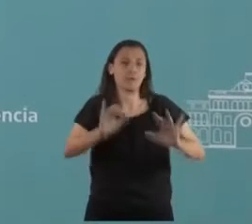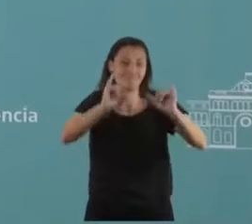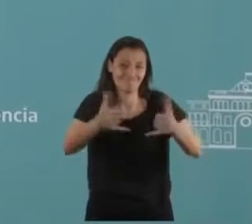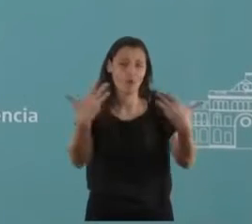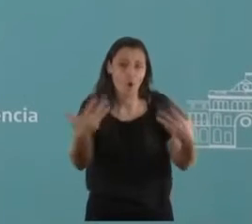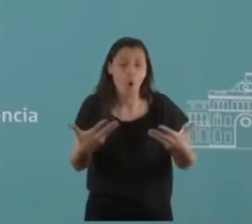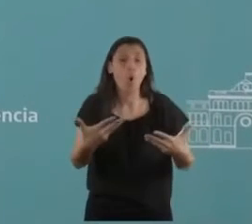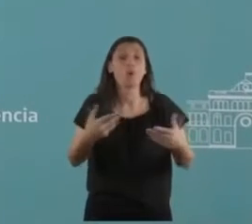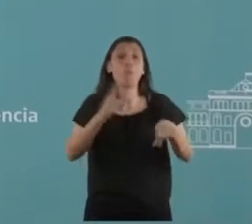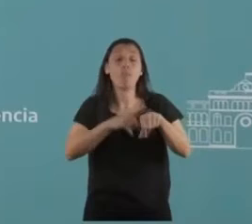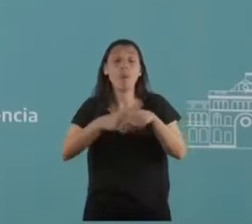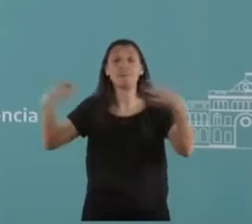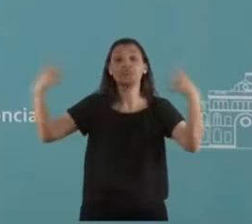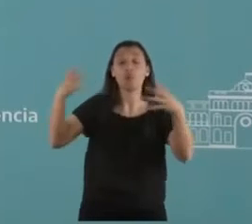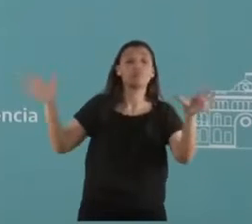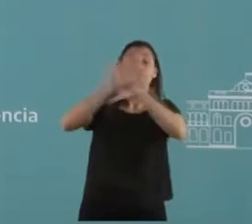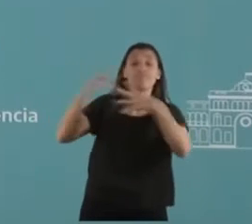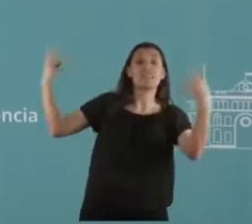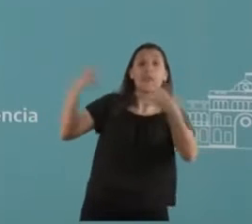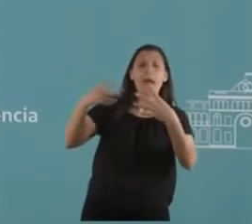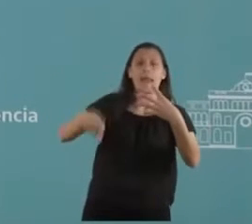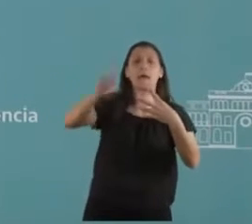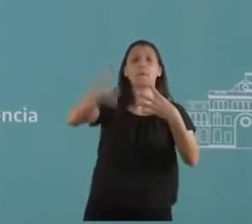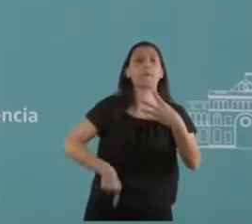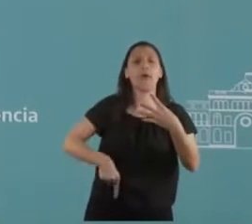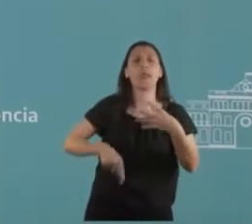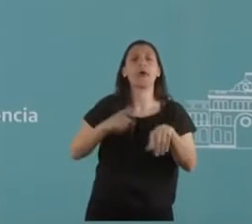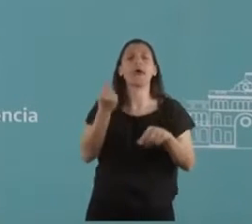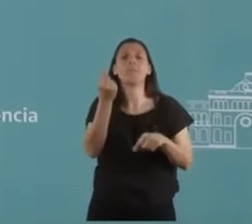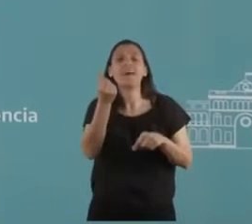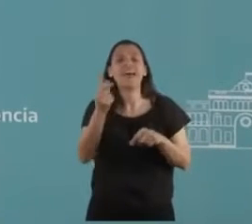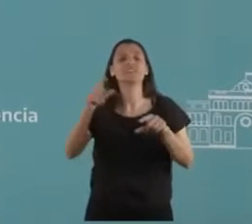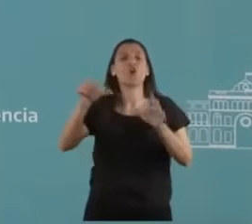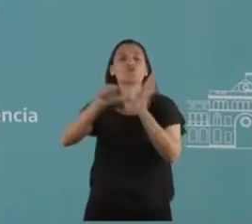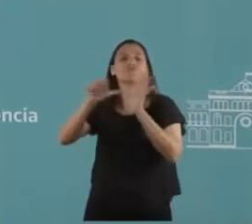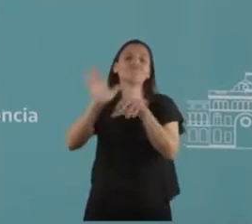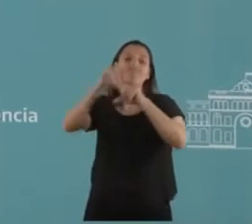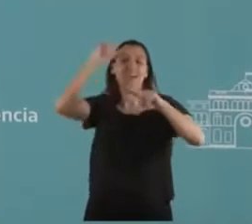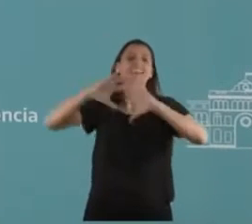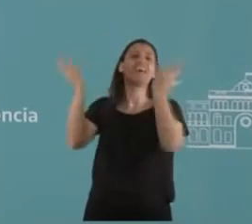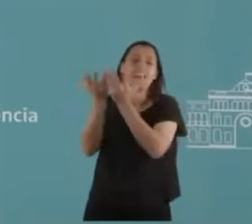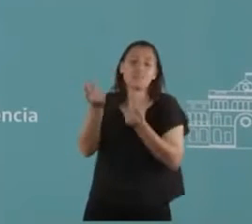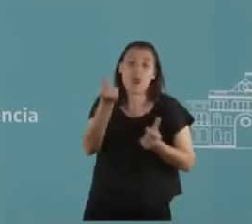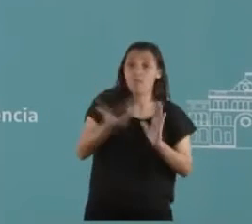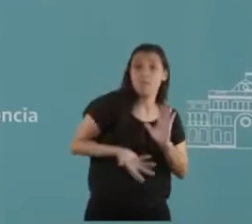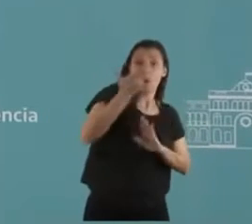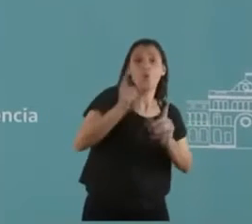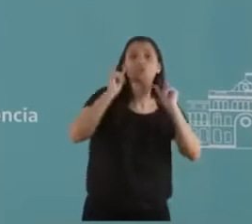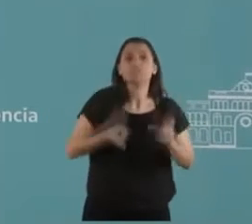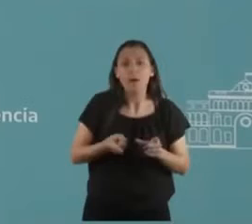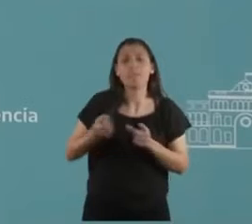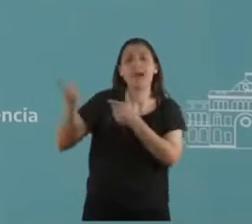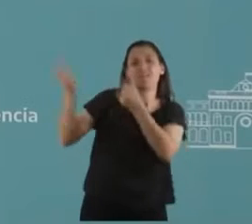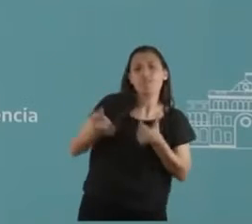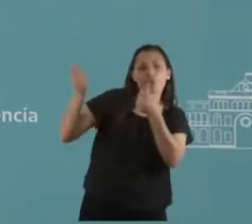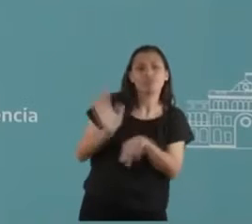después del comienzo de la guerra los precios internacionales crecieron, la posibilidad de comprar también y de importar se